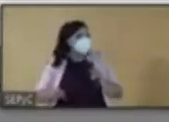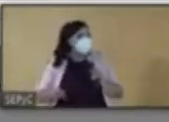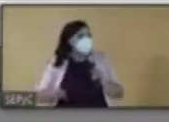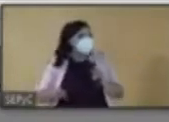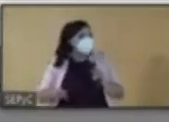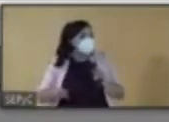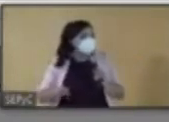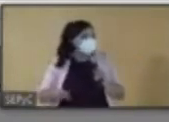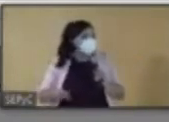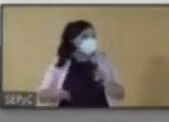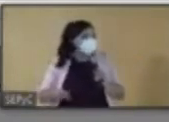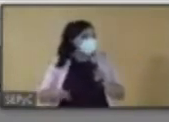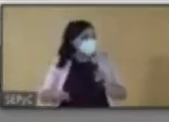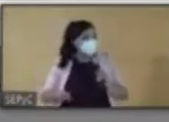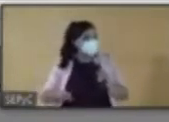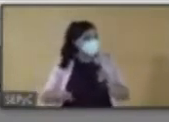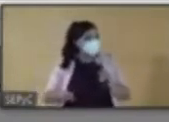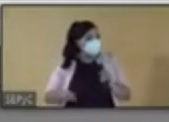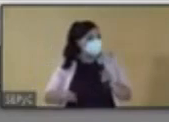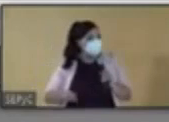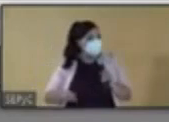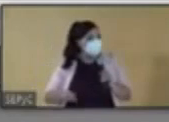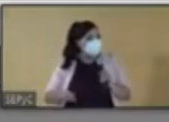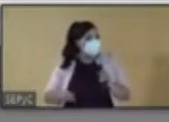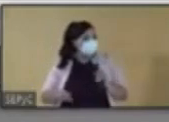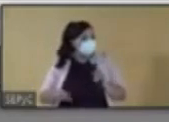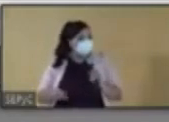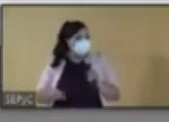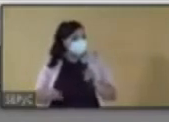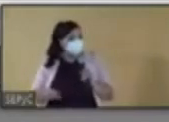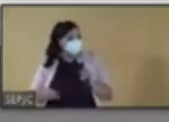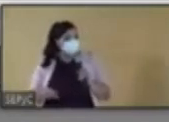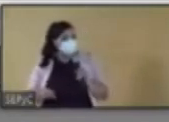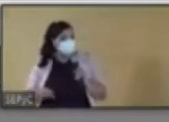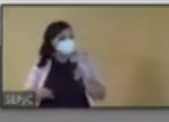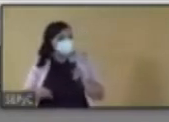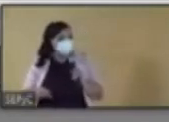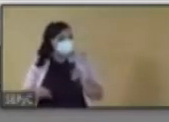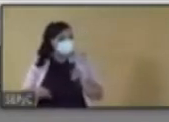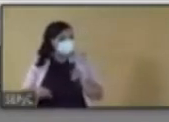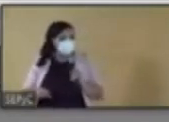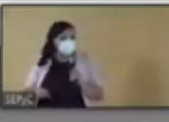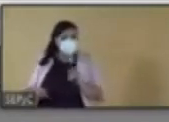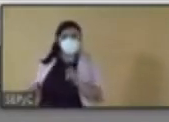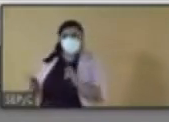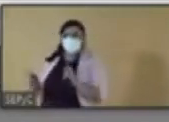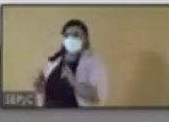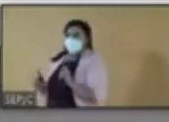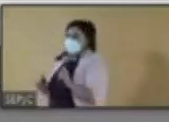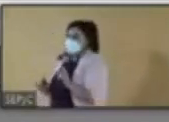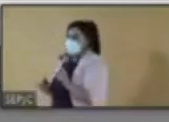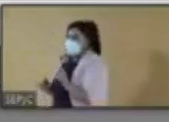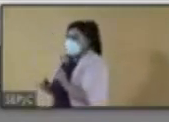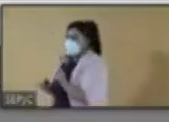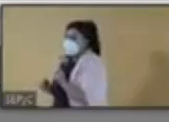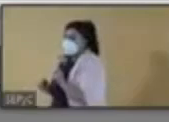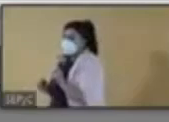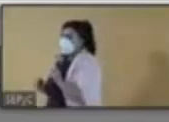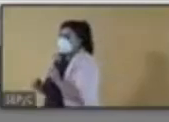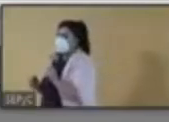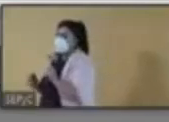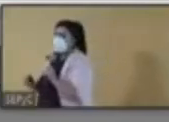tipo de moneda, en este caso es en pesos mexicanos. Si se dan cuenta, siempre que señalamos cantidades en el sistema, no identificamos